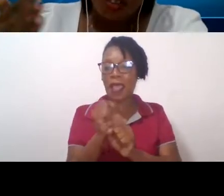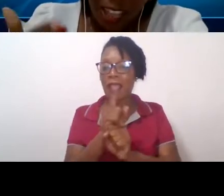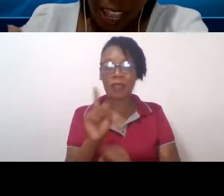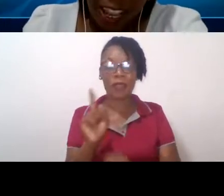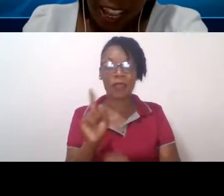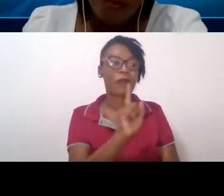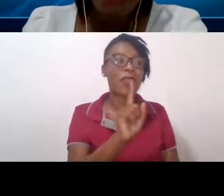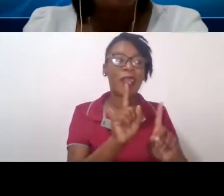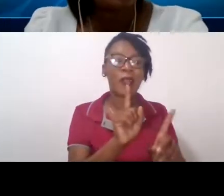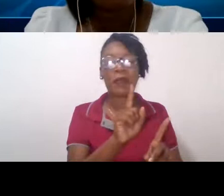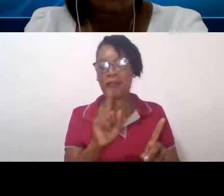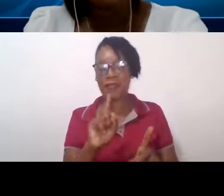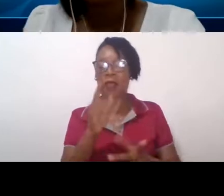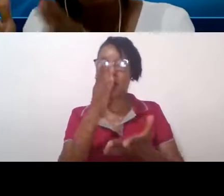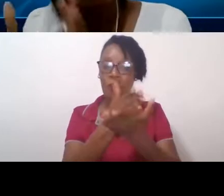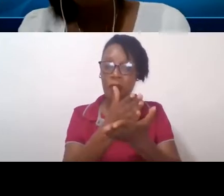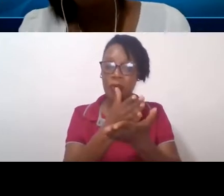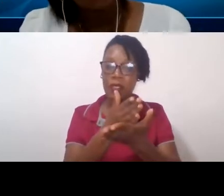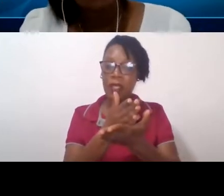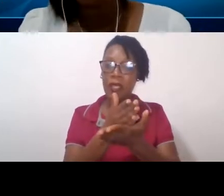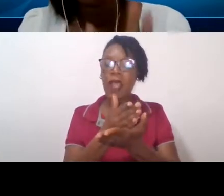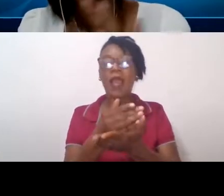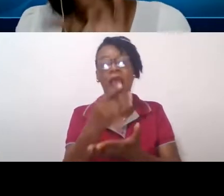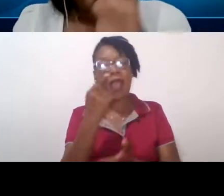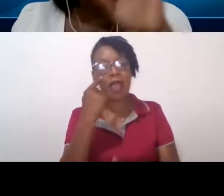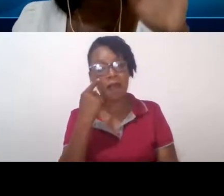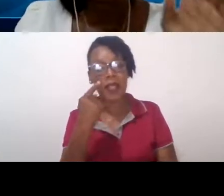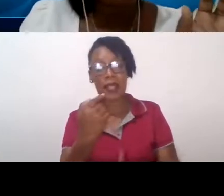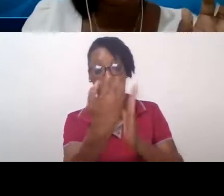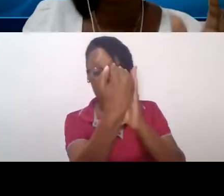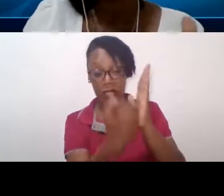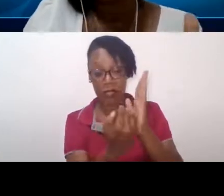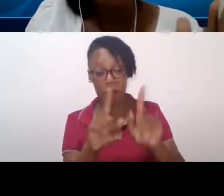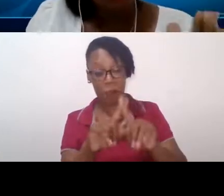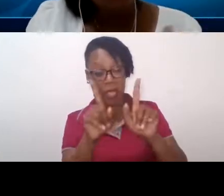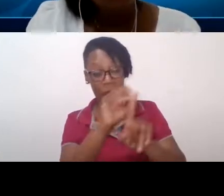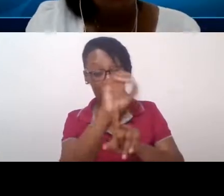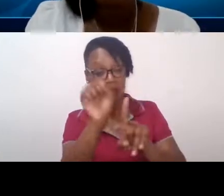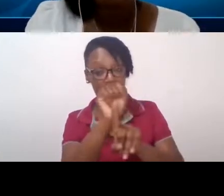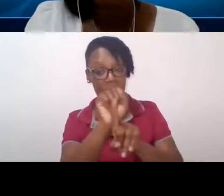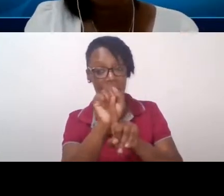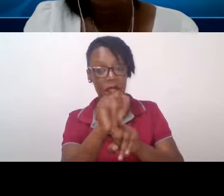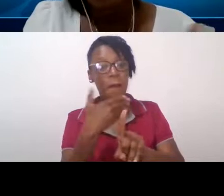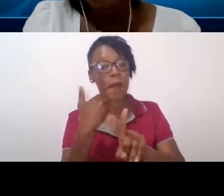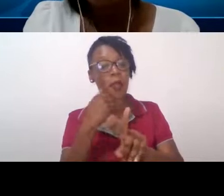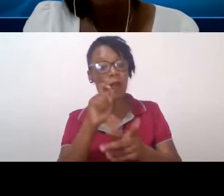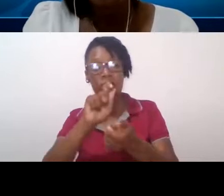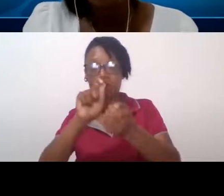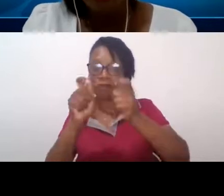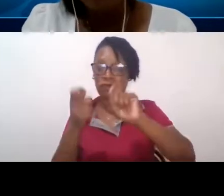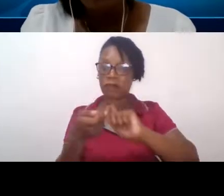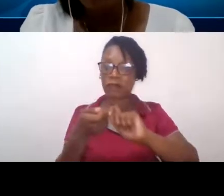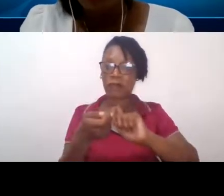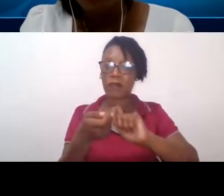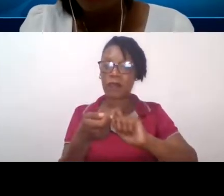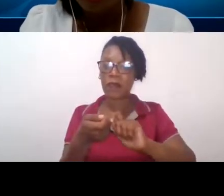hijo. Hagan una pausa y digan, mira chicos, teníamos esto de la agenda, pero por esta situación tenemos que hacer esto. Y eso yo siento